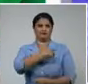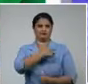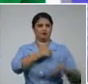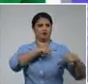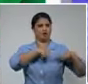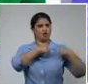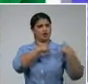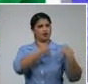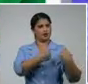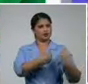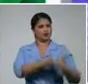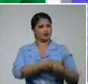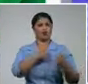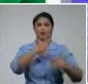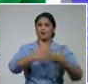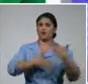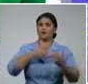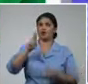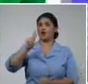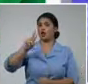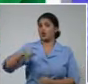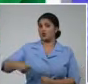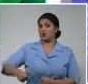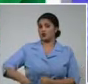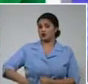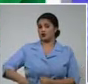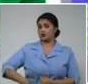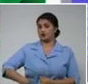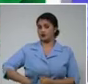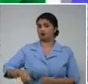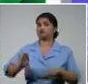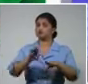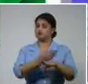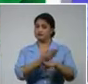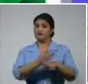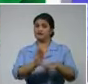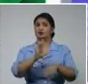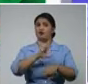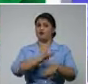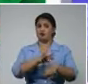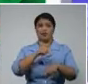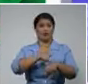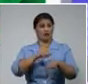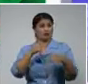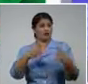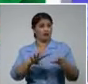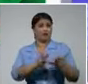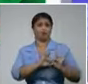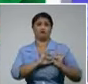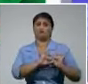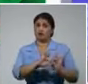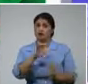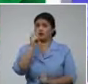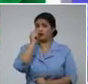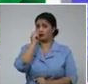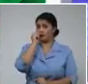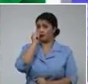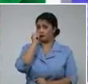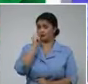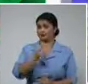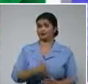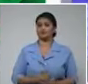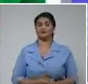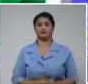y además un etilismo que ya llevaba tiempo de evolución. Este paciente el